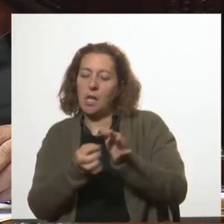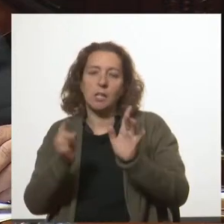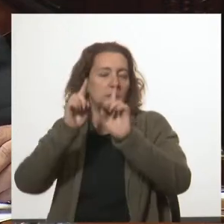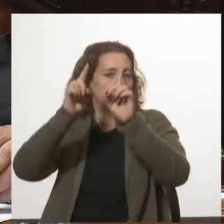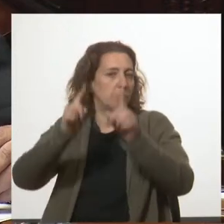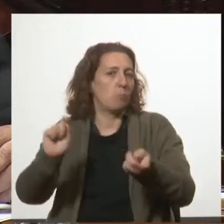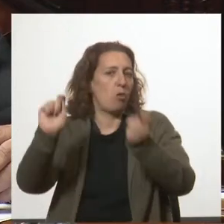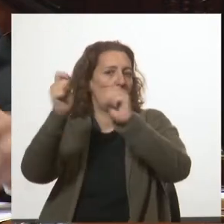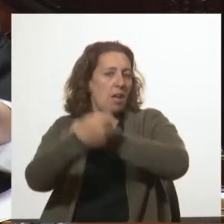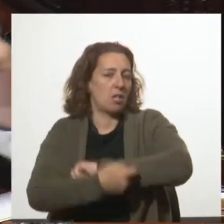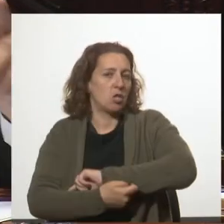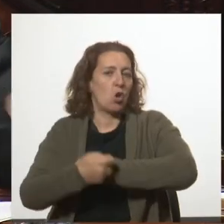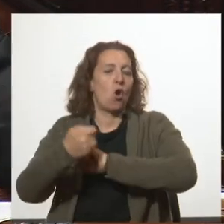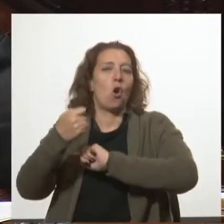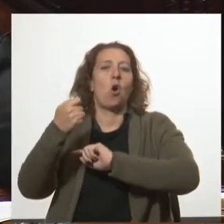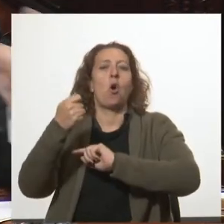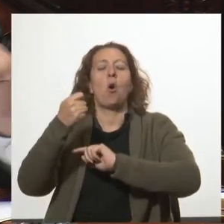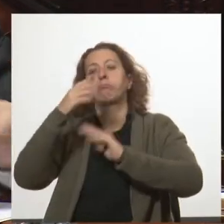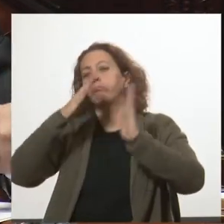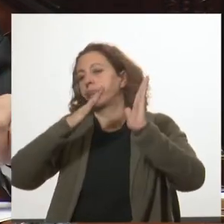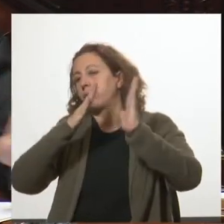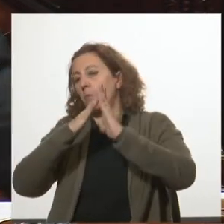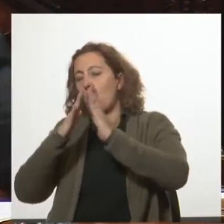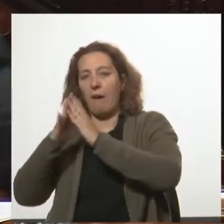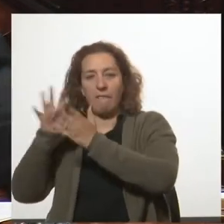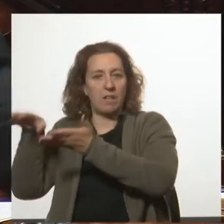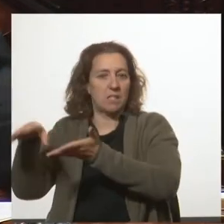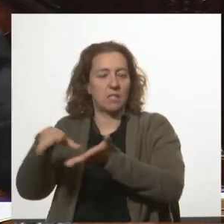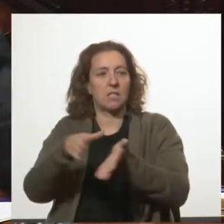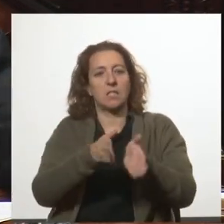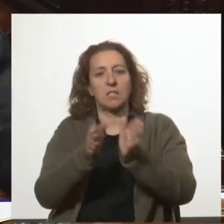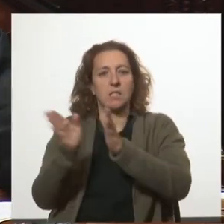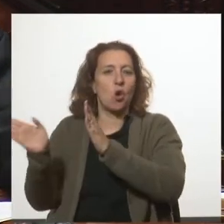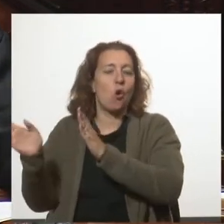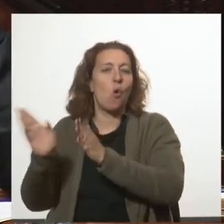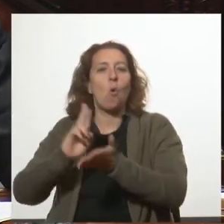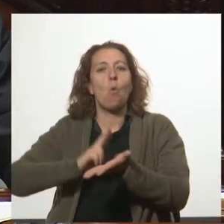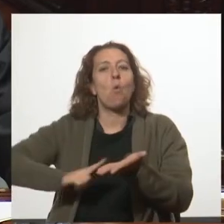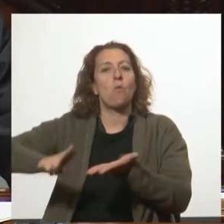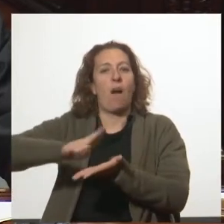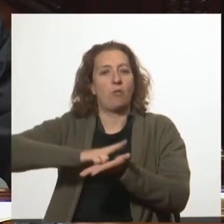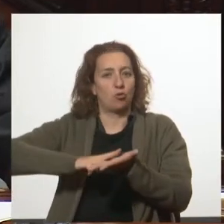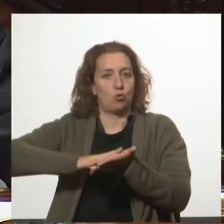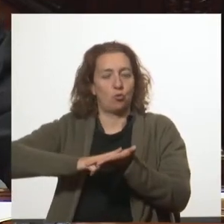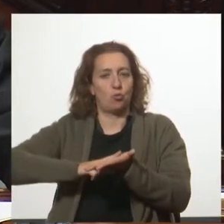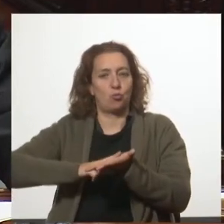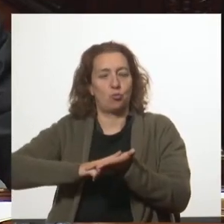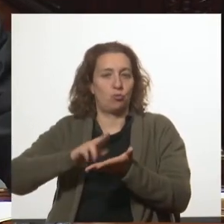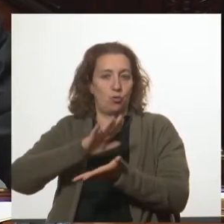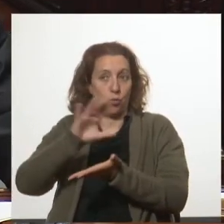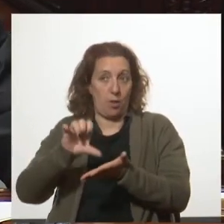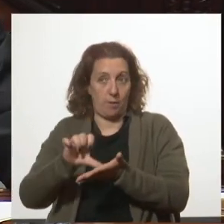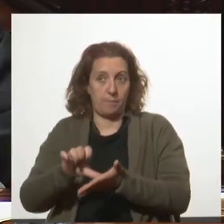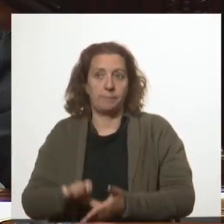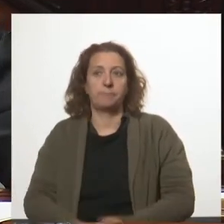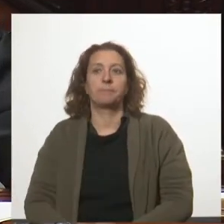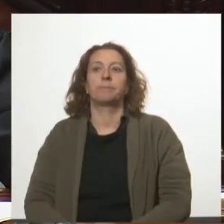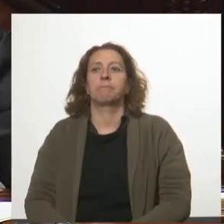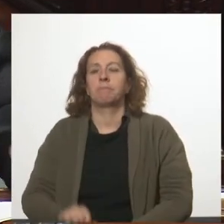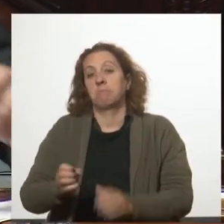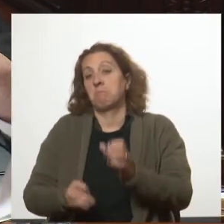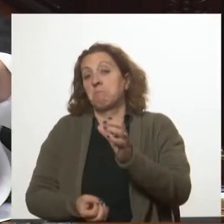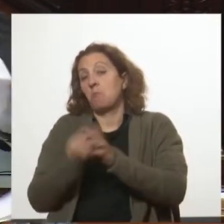urbanos hacia obra nueva o ya sea regularización entonces hace ante la